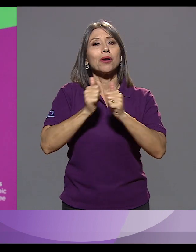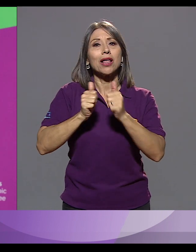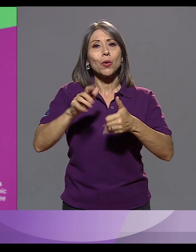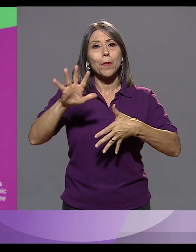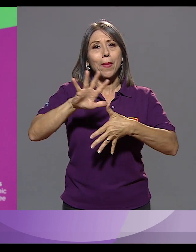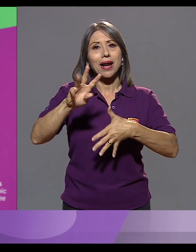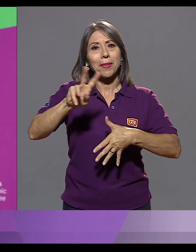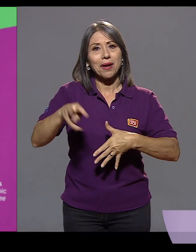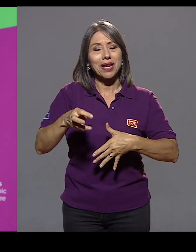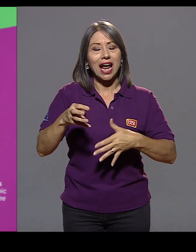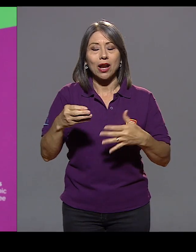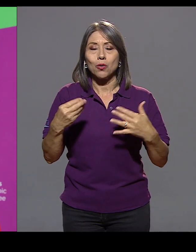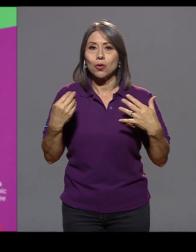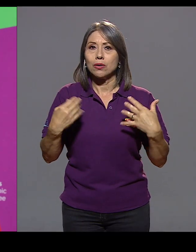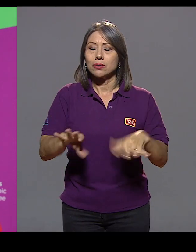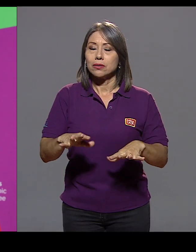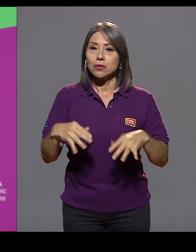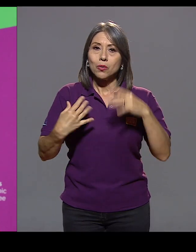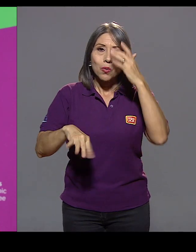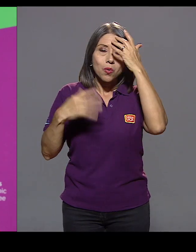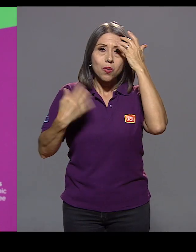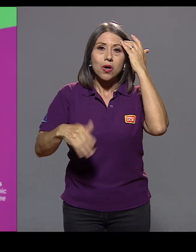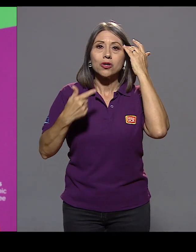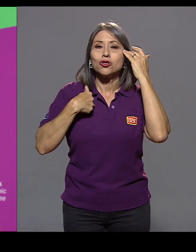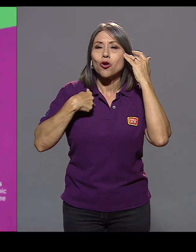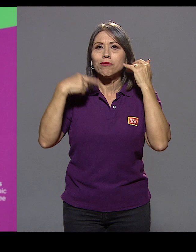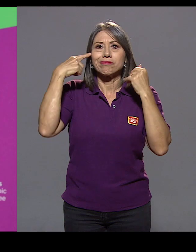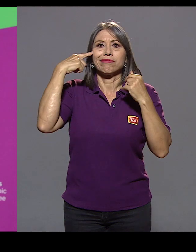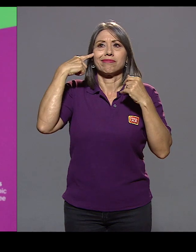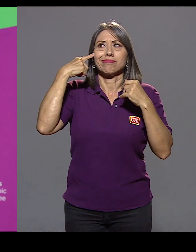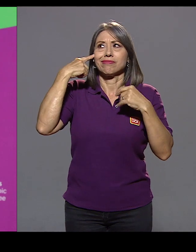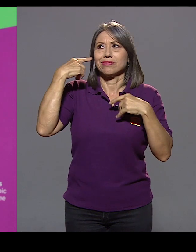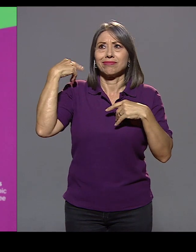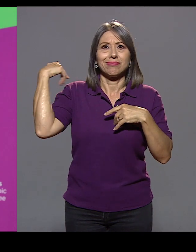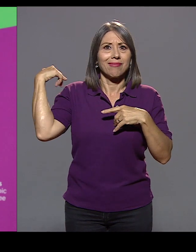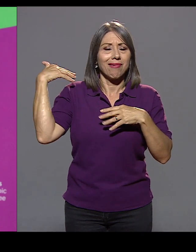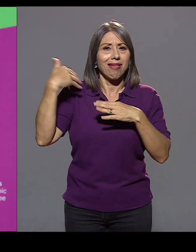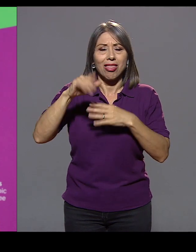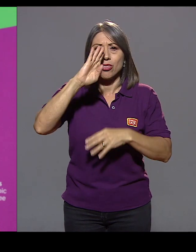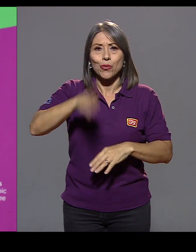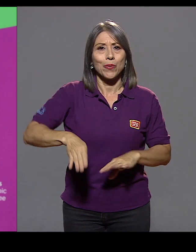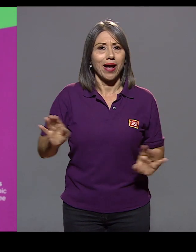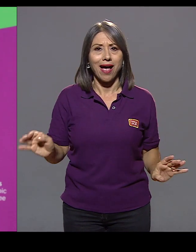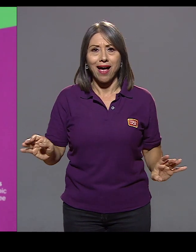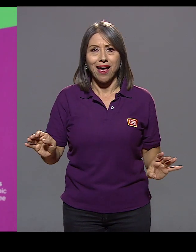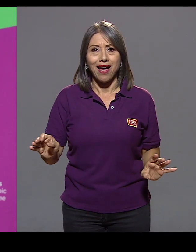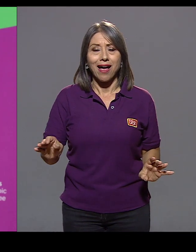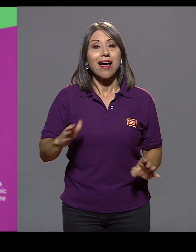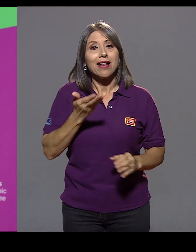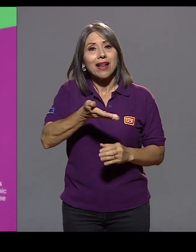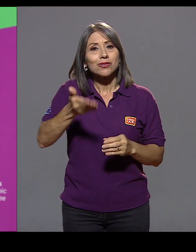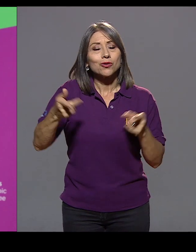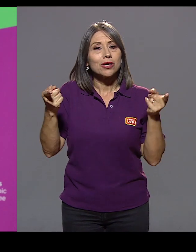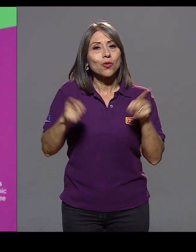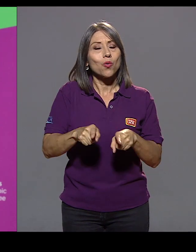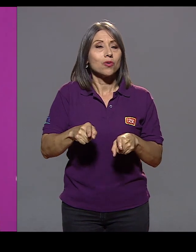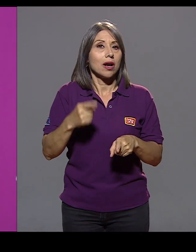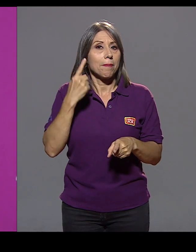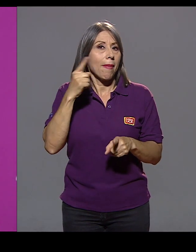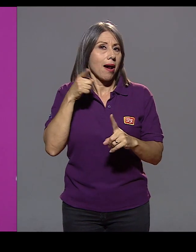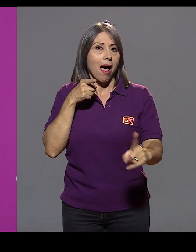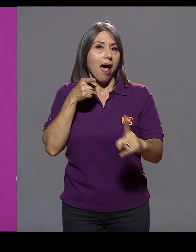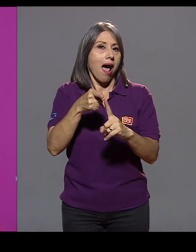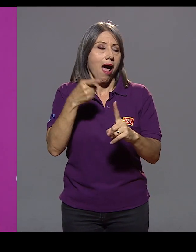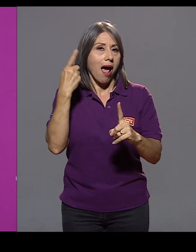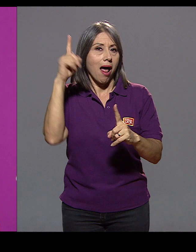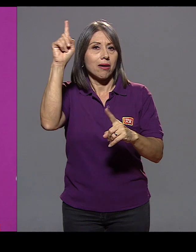panamericano es algo demasiado grande. Nunca en mi mente no. Y yo digo que las cosas ocurren por algo. De